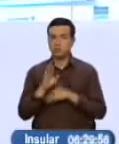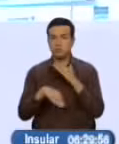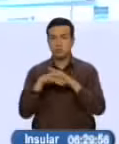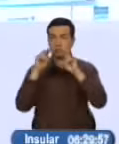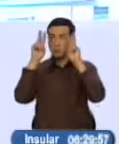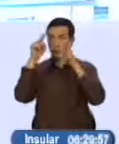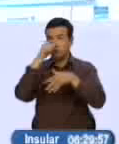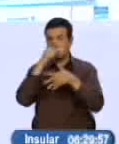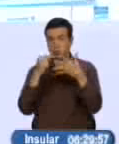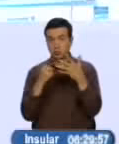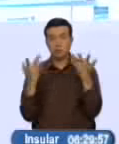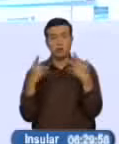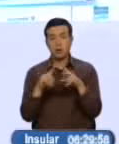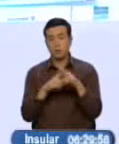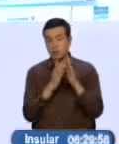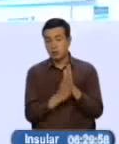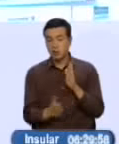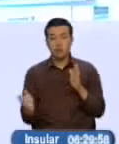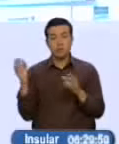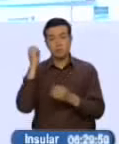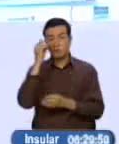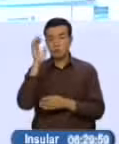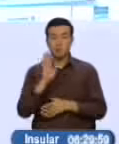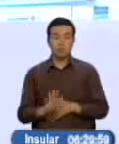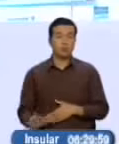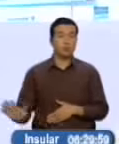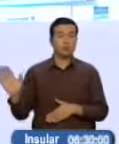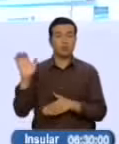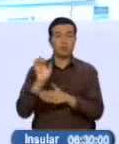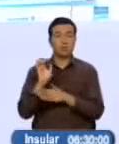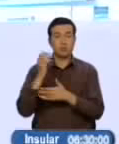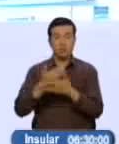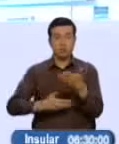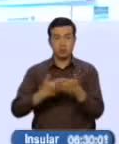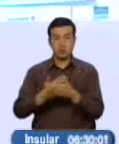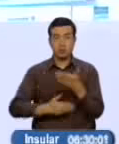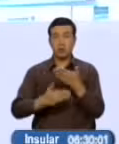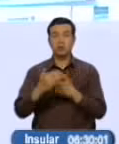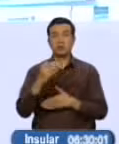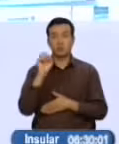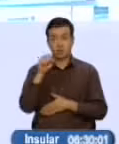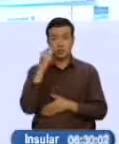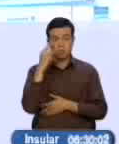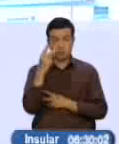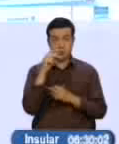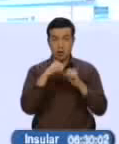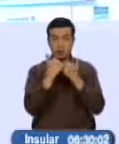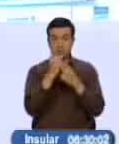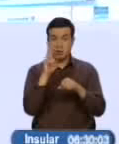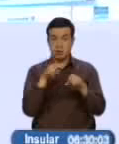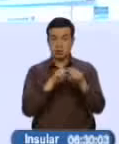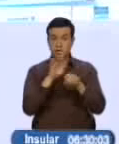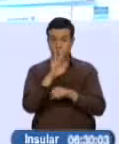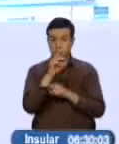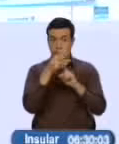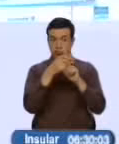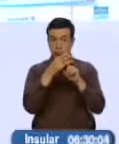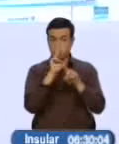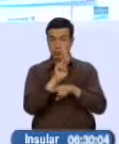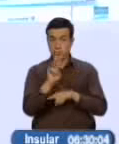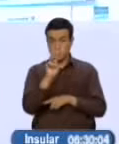temas entraron en esta socialización nacional. El texto está en la página web de la Asamblea. Ahora, después de todo